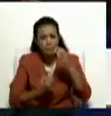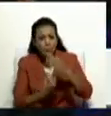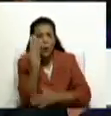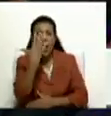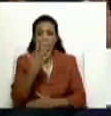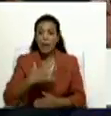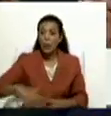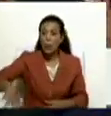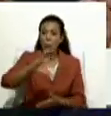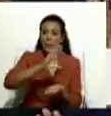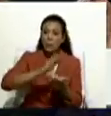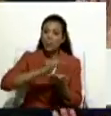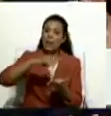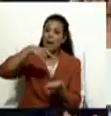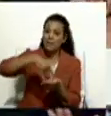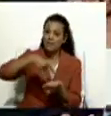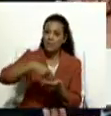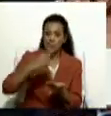en esta